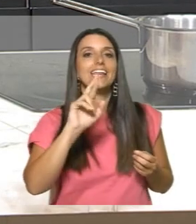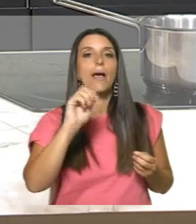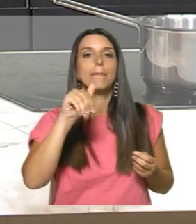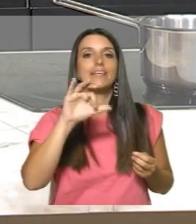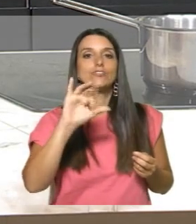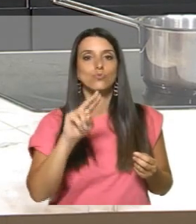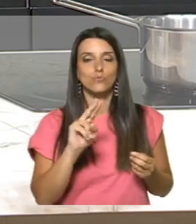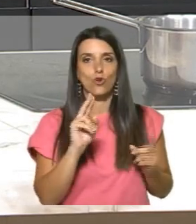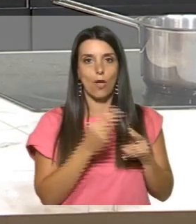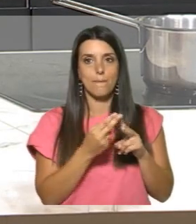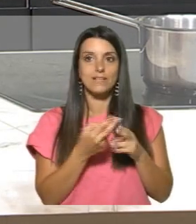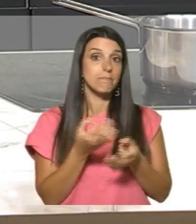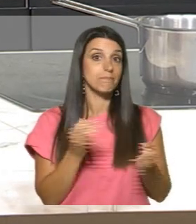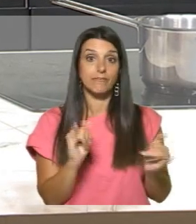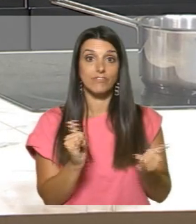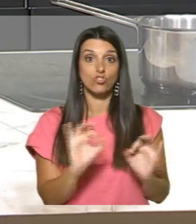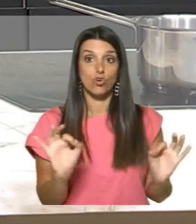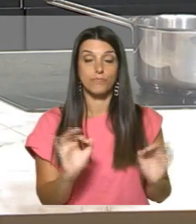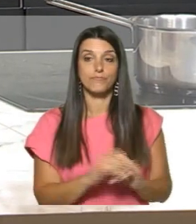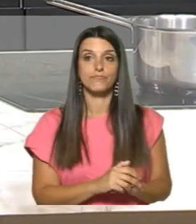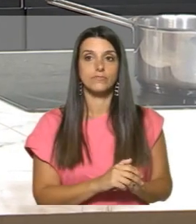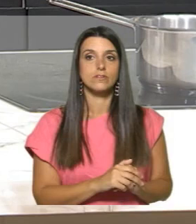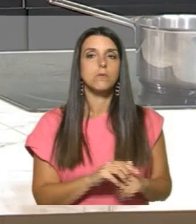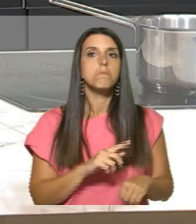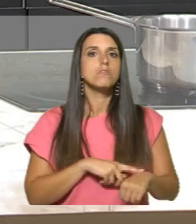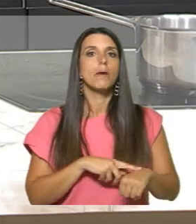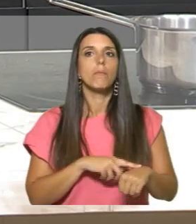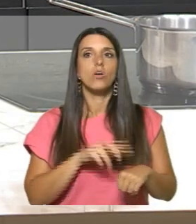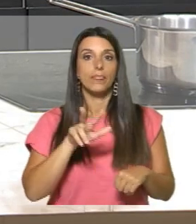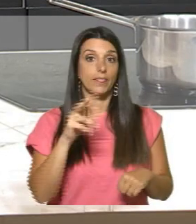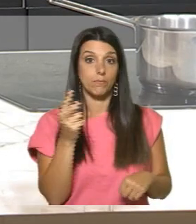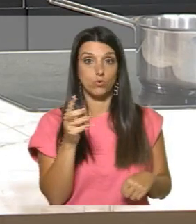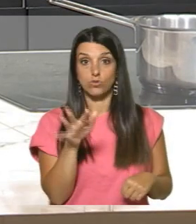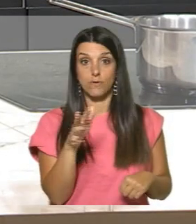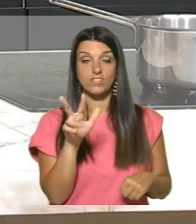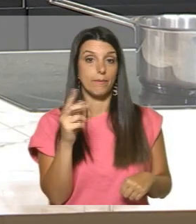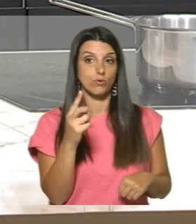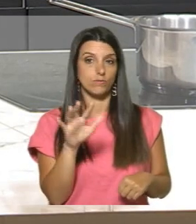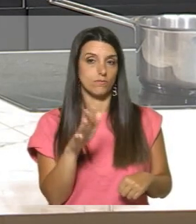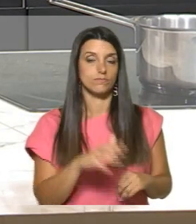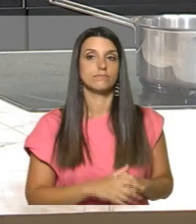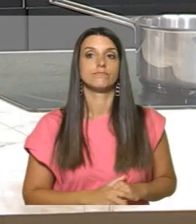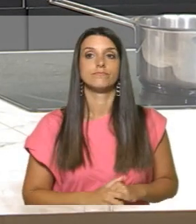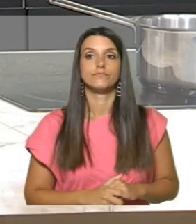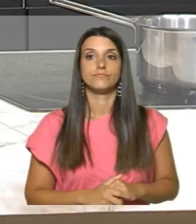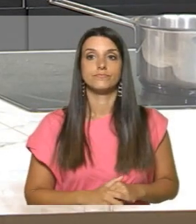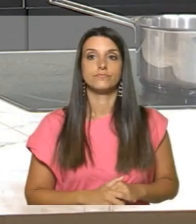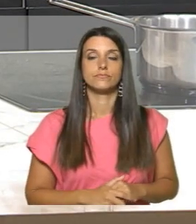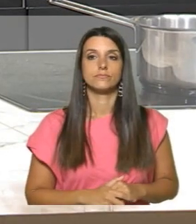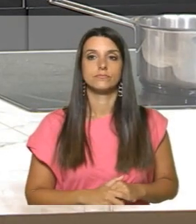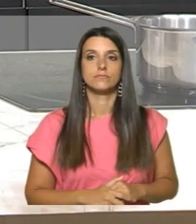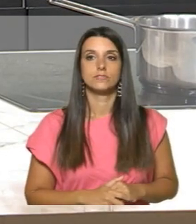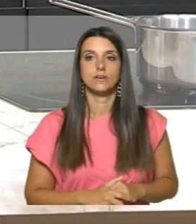ya lo tenemos. Perfecto. No sé cuánto le dimos, creo que unos 3 minutitos, una cosa así.